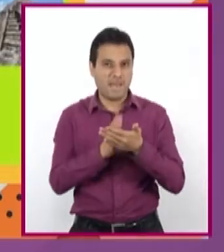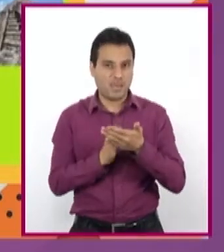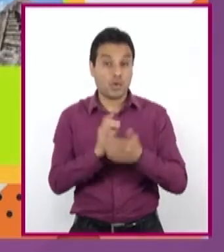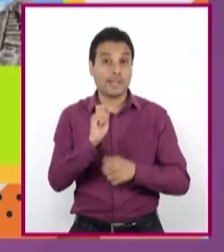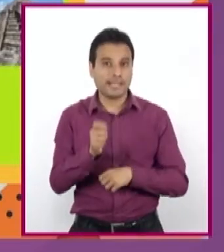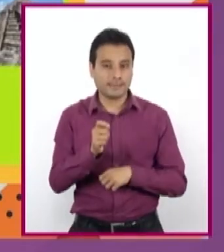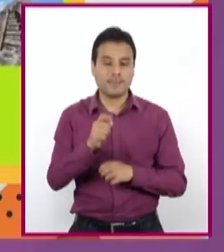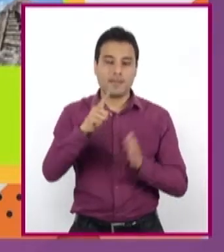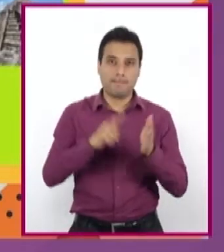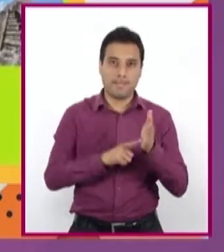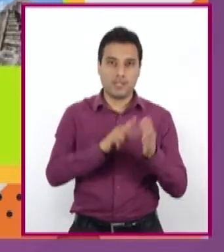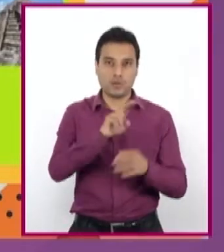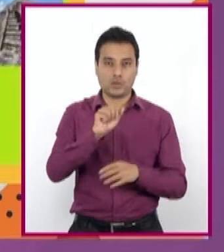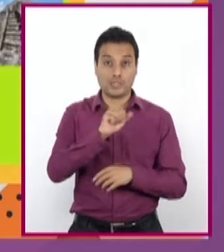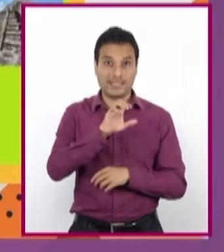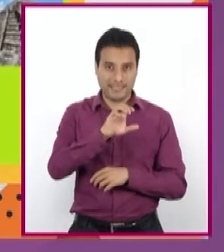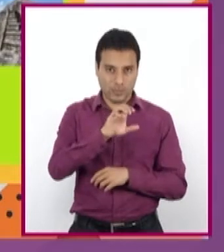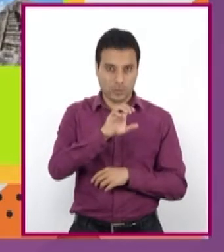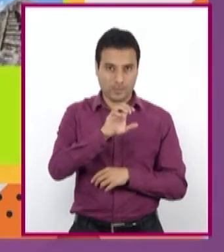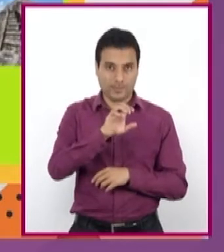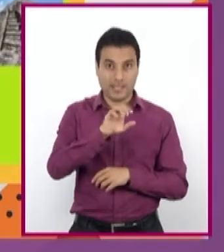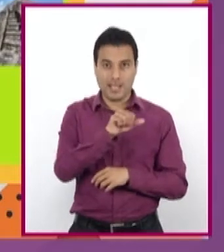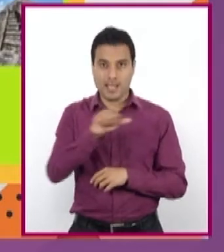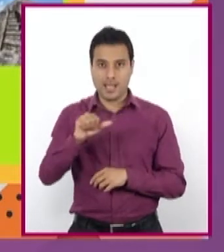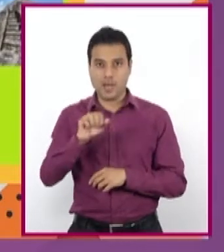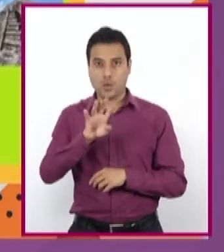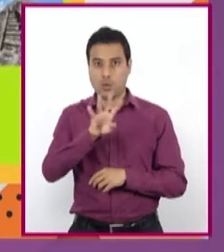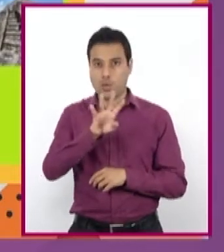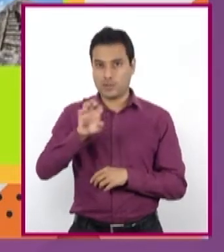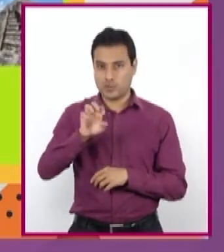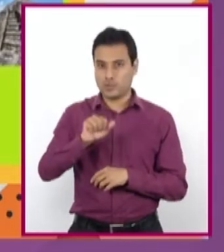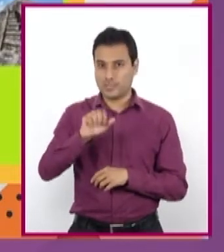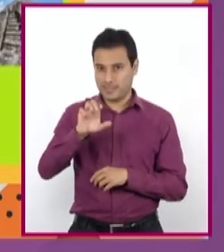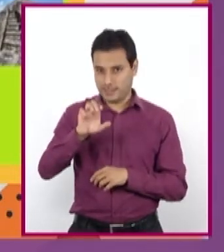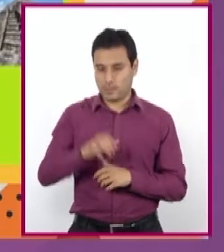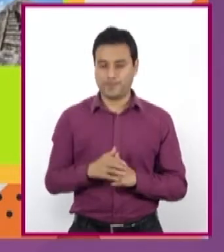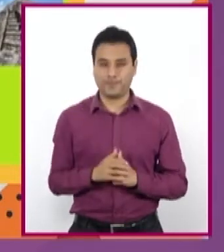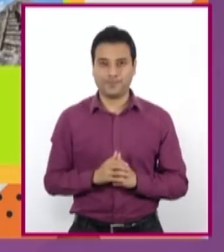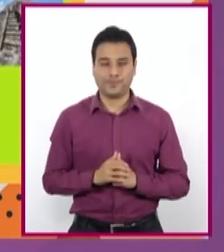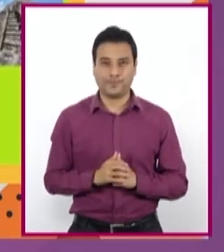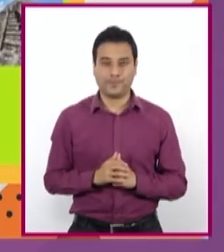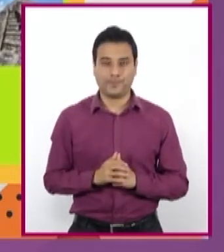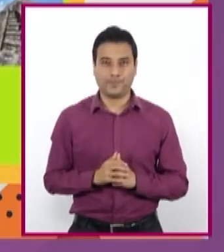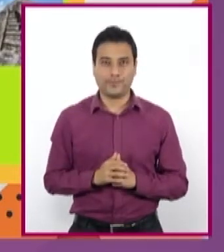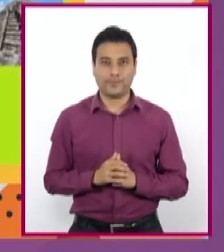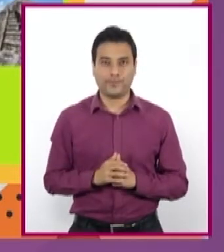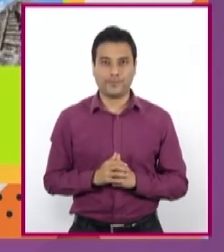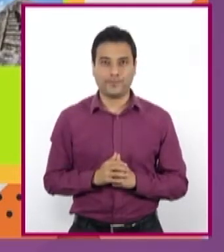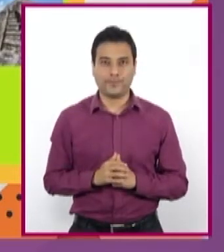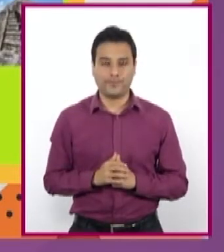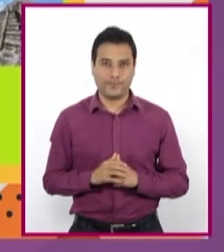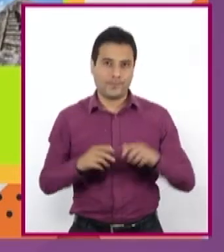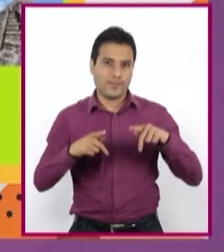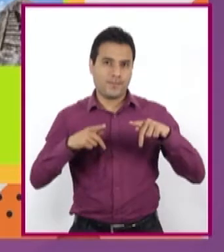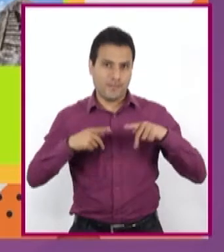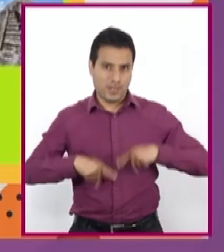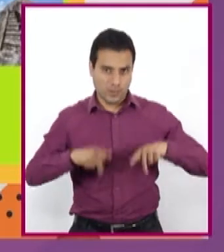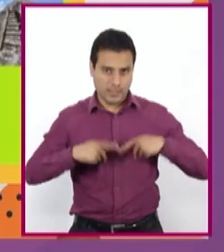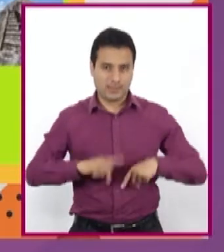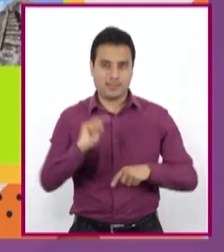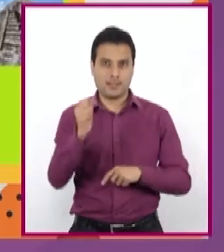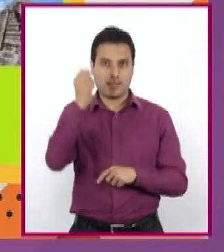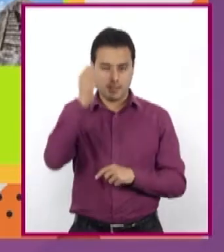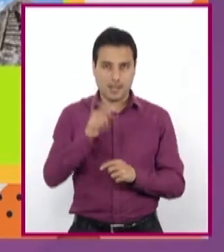corre del 1200 antes de nuestra era al 400 antes de nuestra era, al desarrollo de las técnicas de